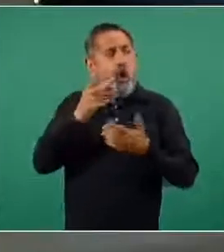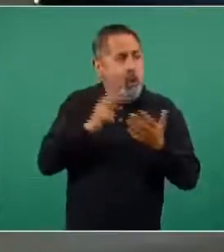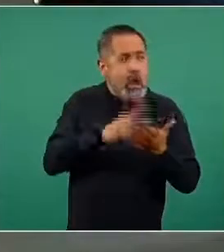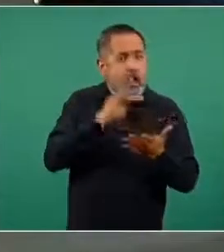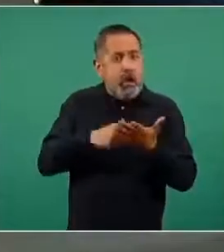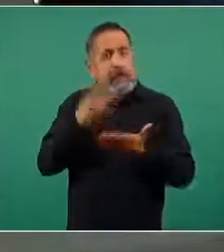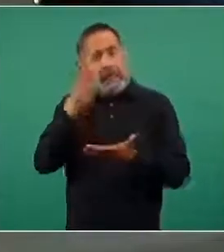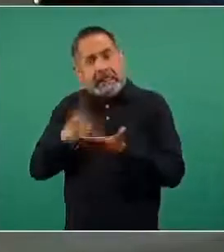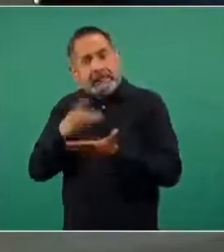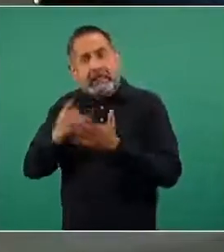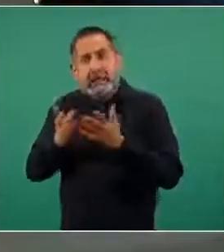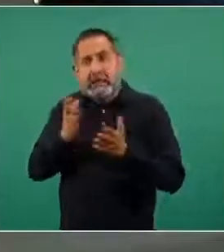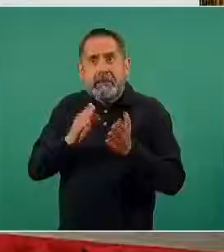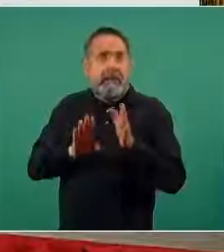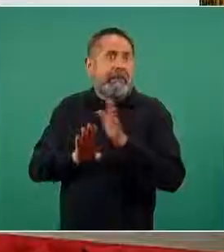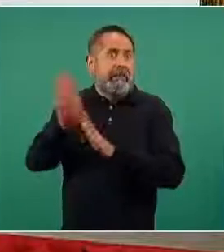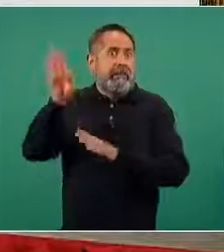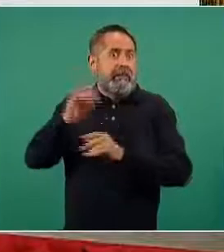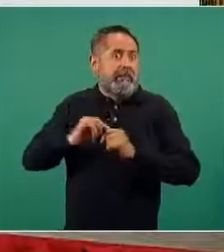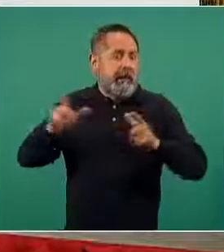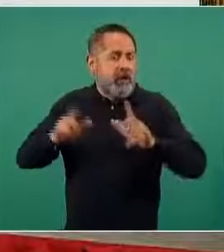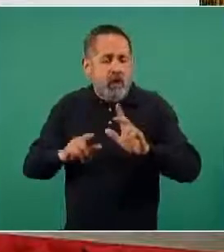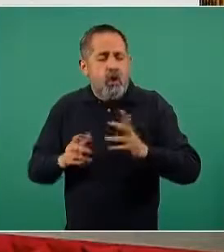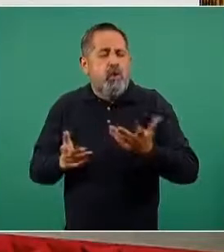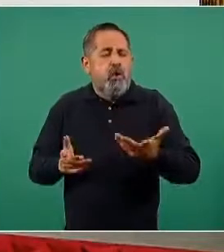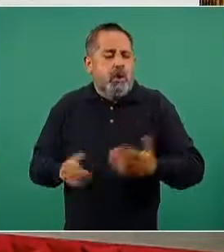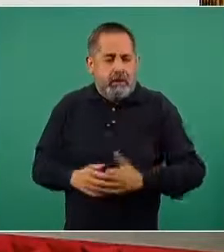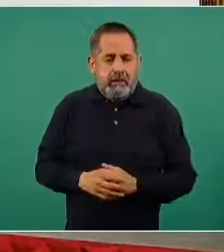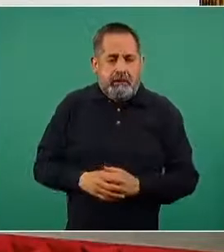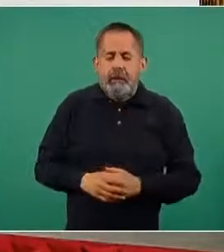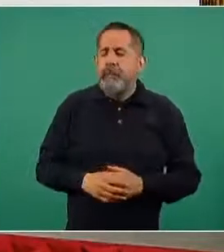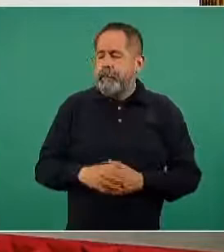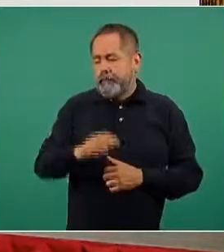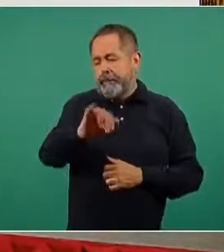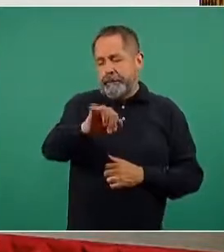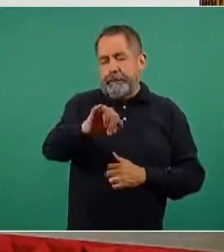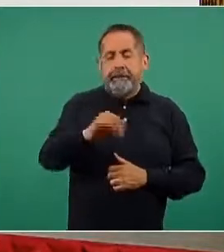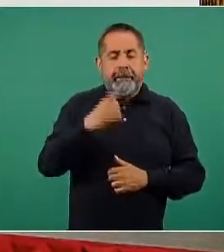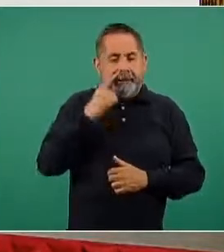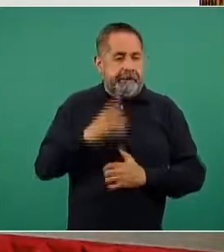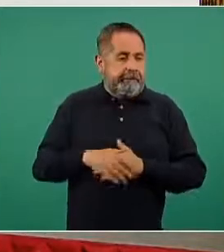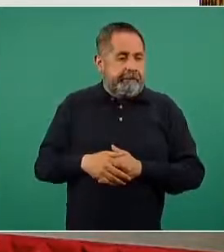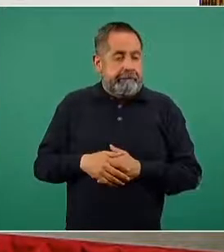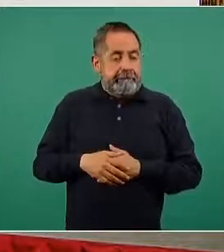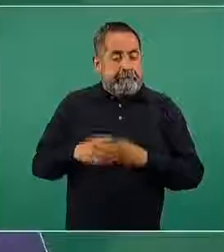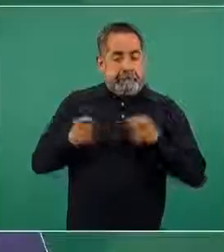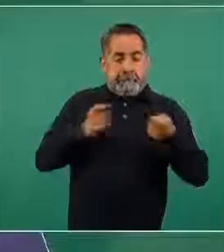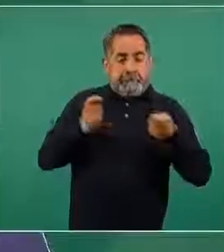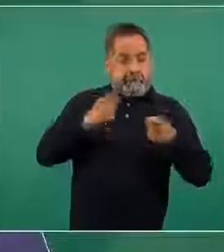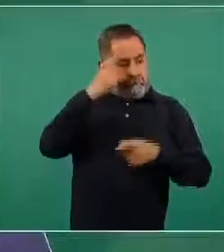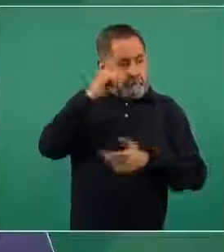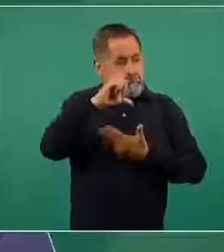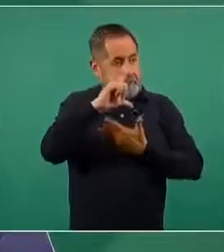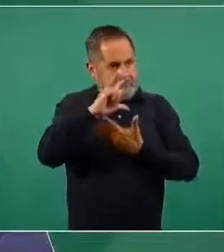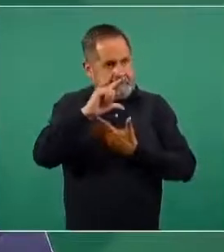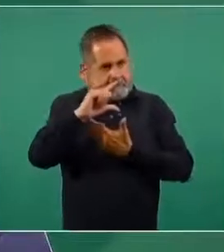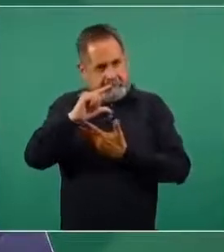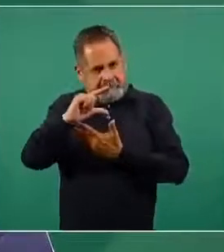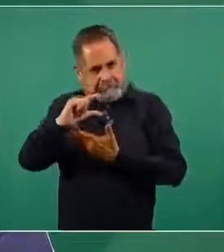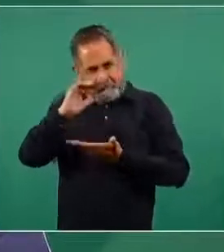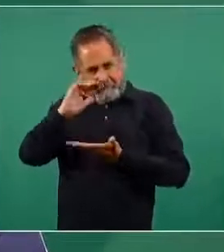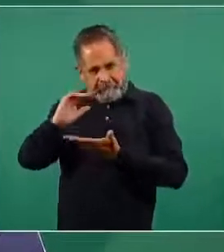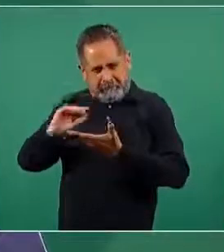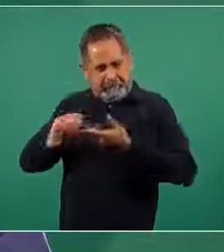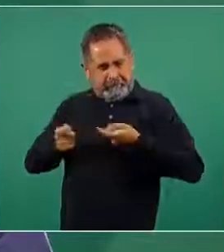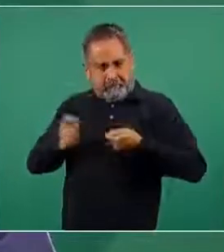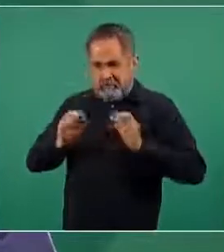tercera ola? Y tengo otra para el doctor Alomía. Con gusto. En términos generales, sí. el éxito en el control epidémico en México o en el